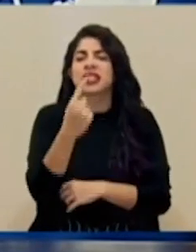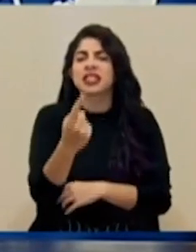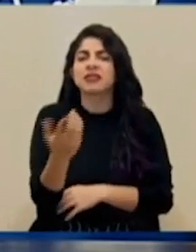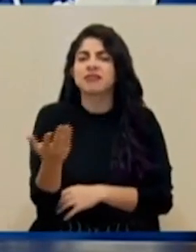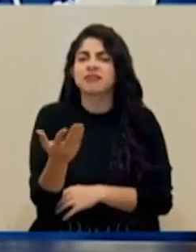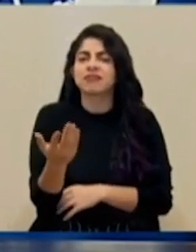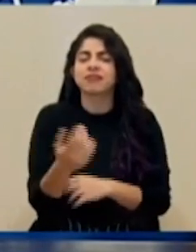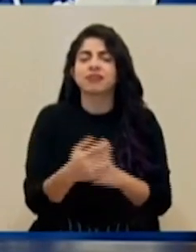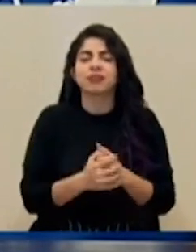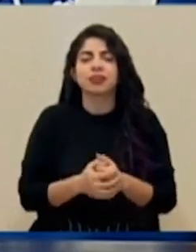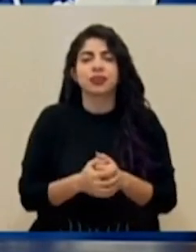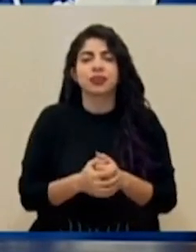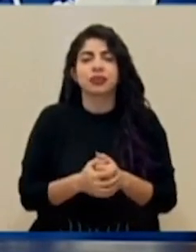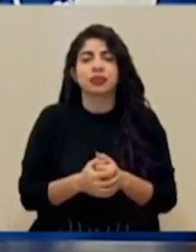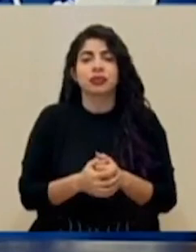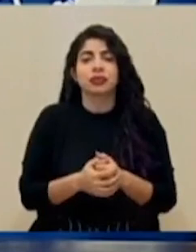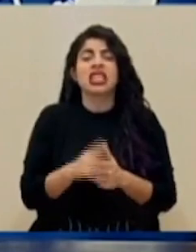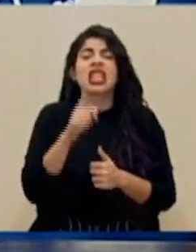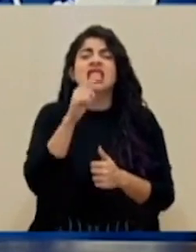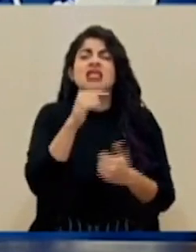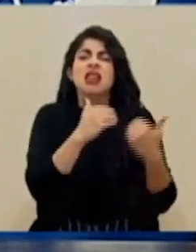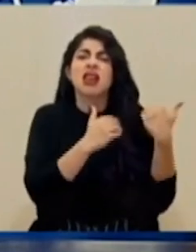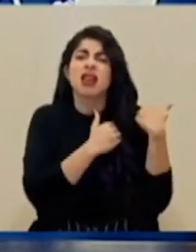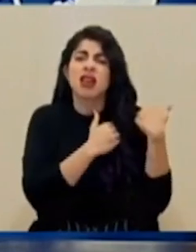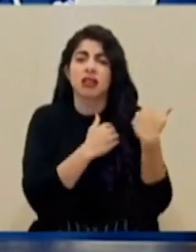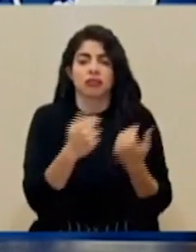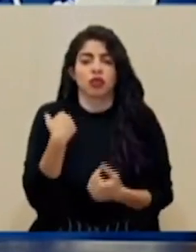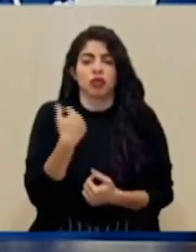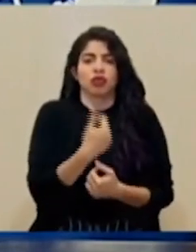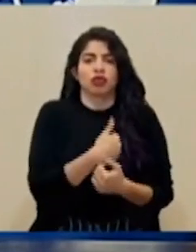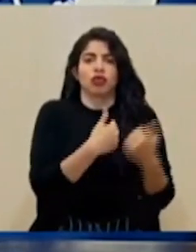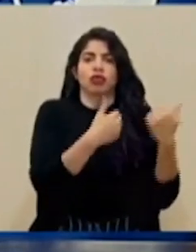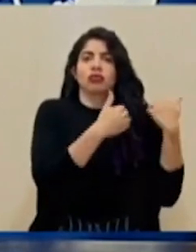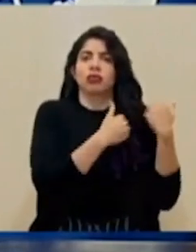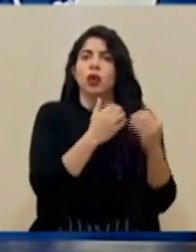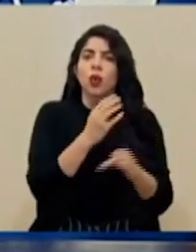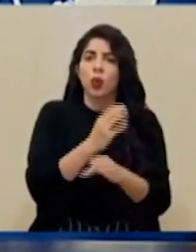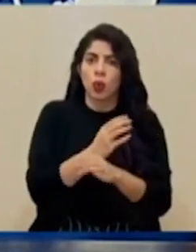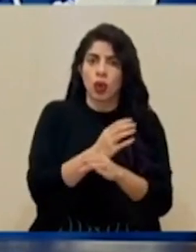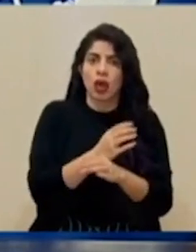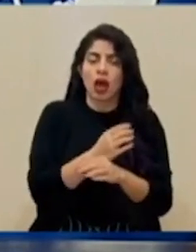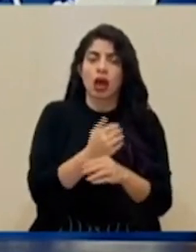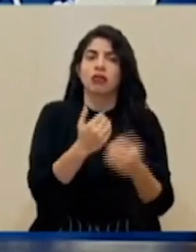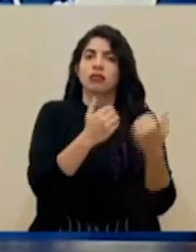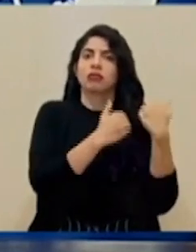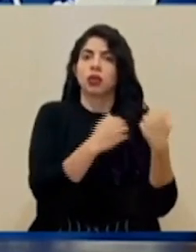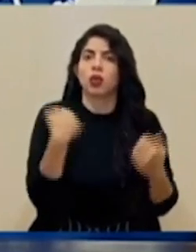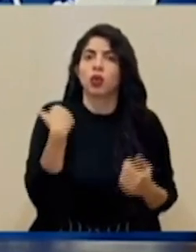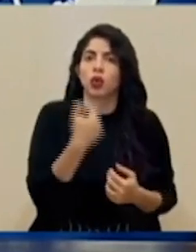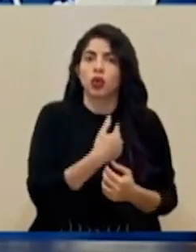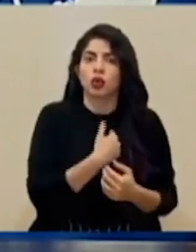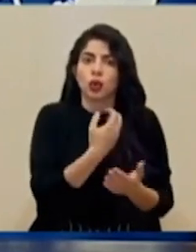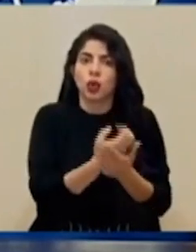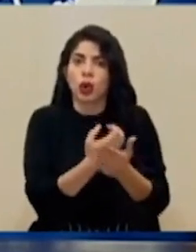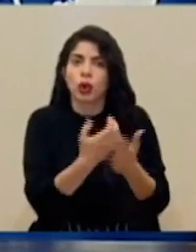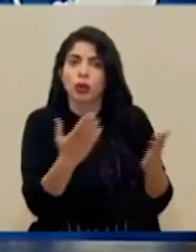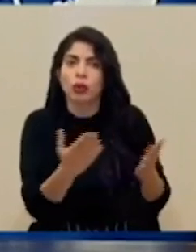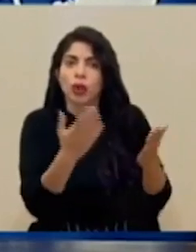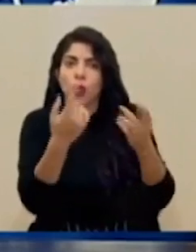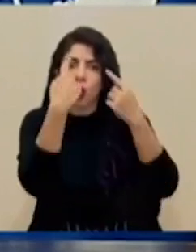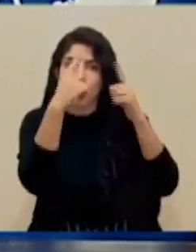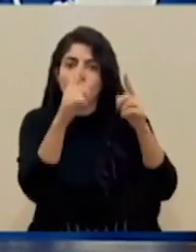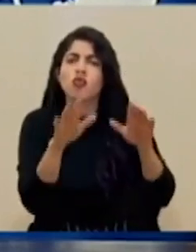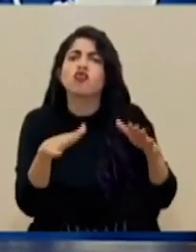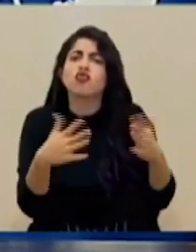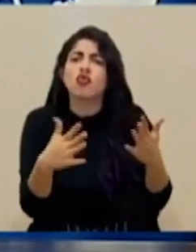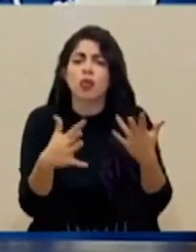que está en nuestras manos cuidarnos, está en nuestras manos lograr la reactivación económica a través de una convivencia